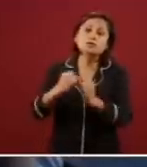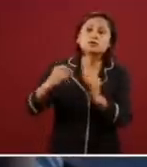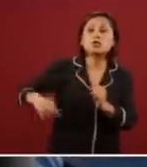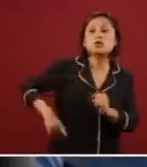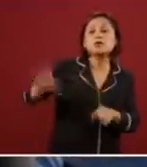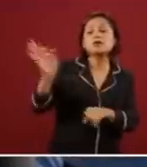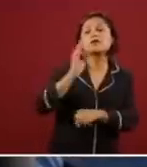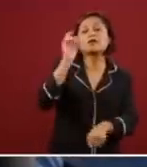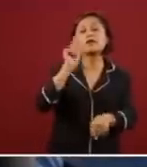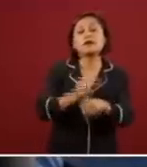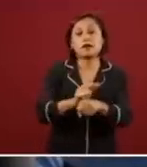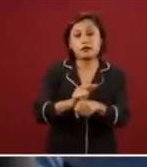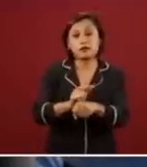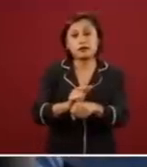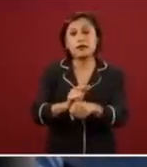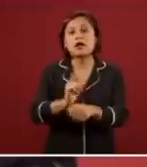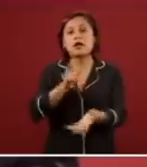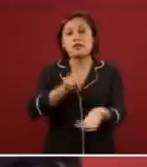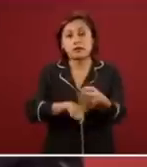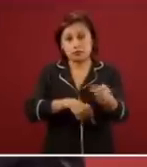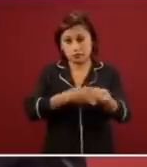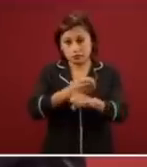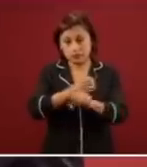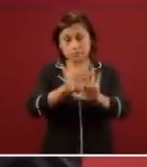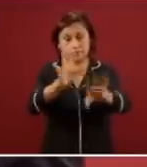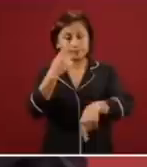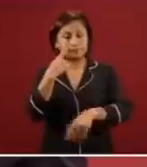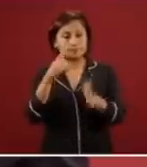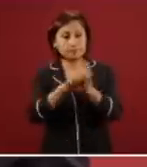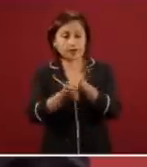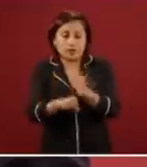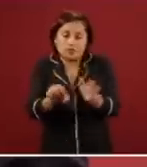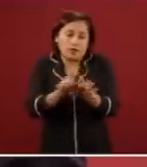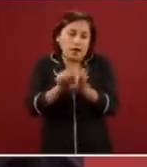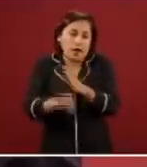a poner un ejemplo. Si en Yucatán